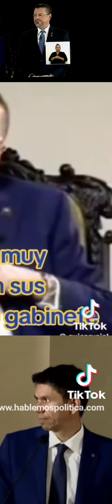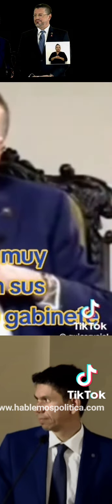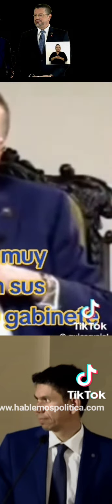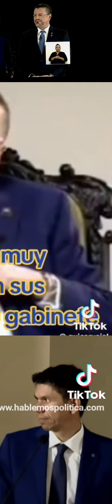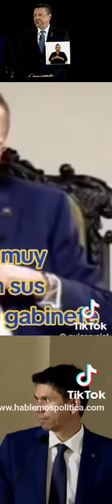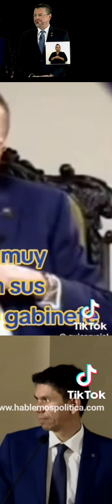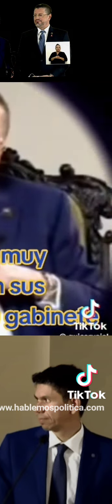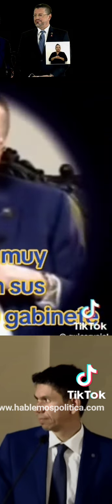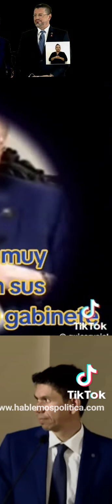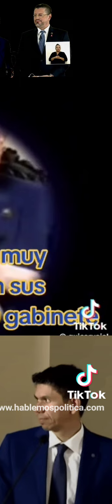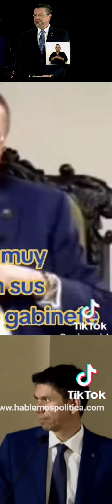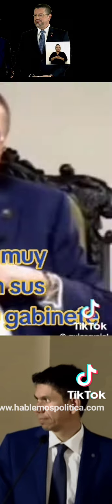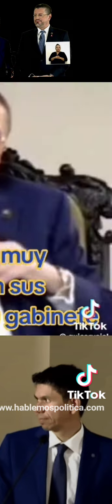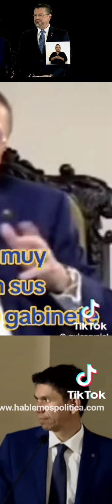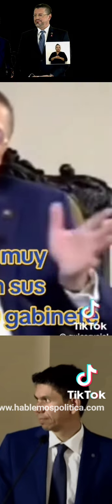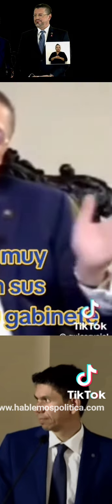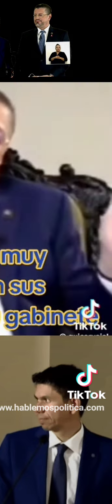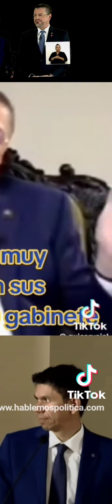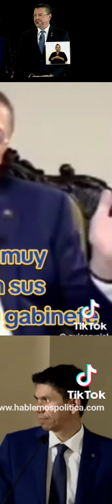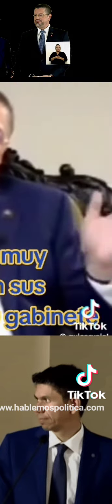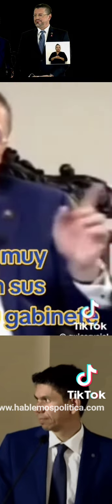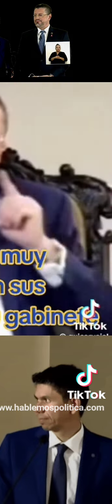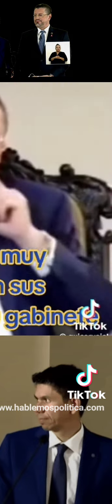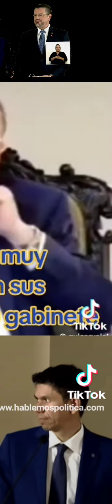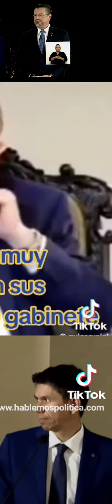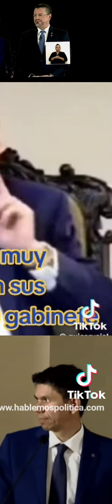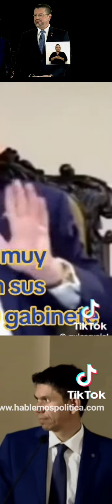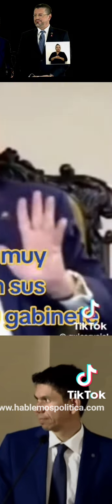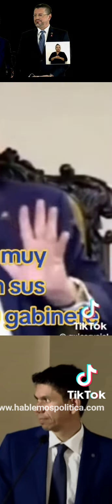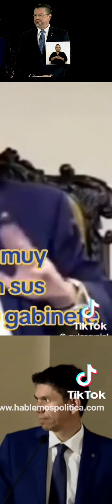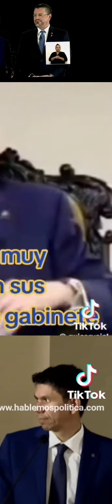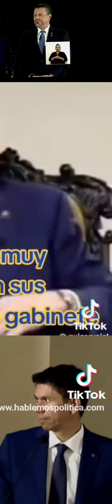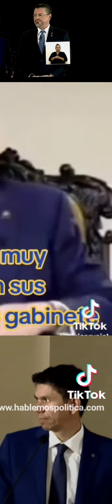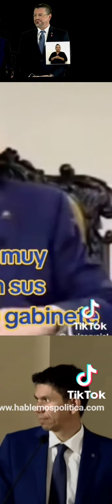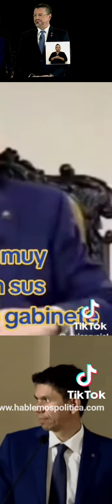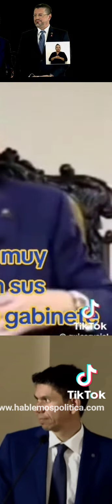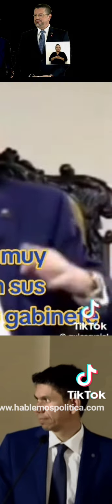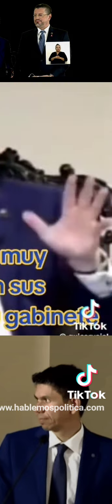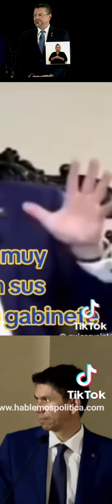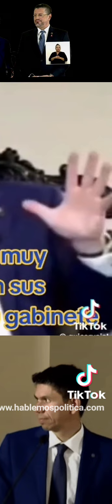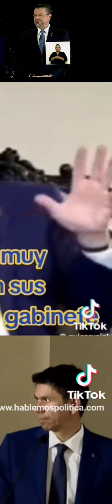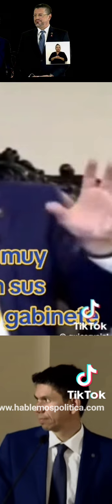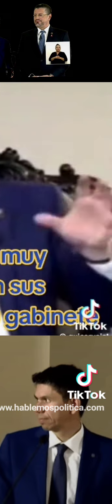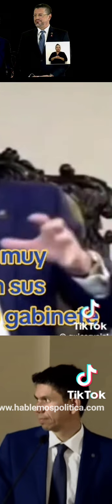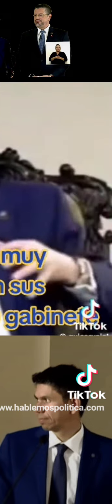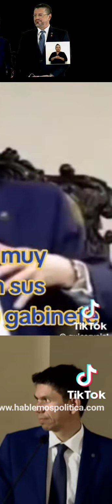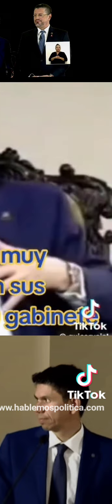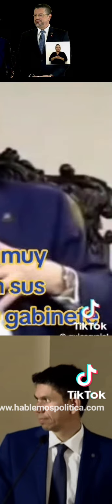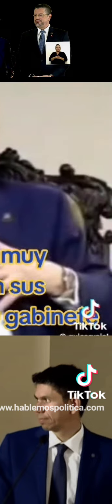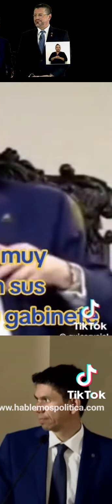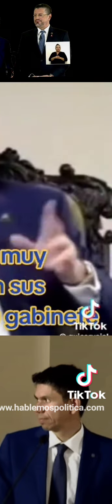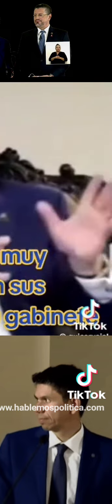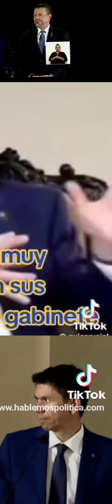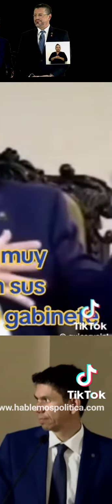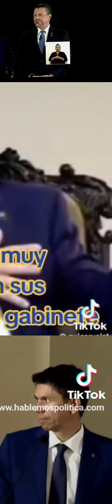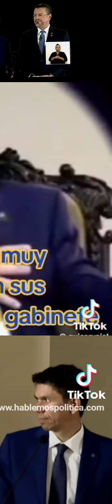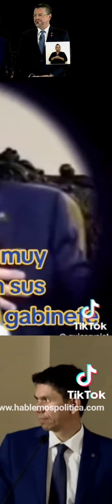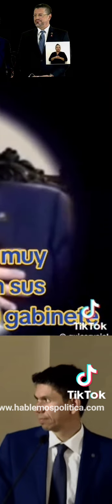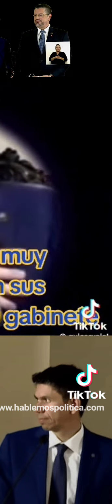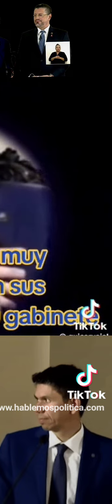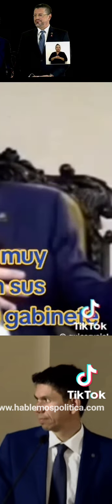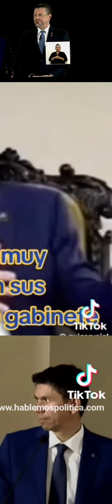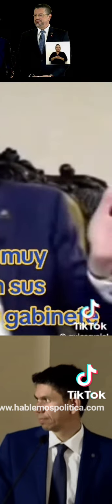haga, don? Que haga lo que hacían los otros, calladitos. No, porque las alianzas, porque